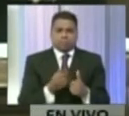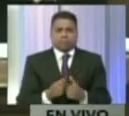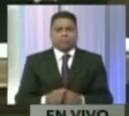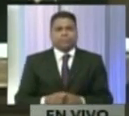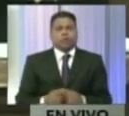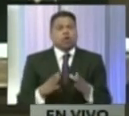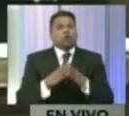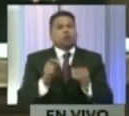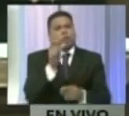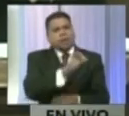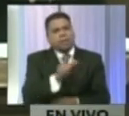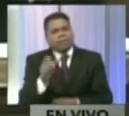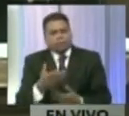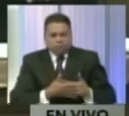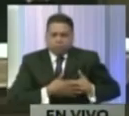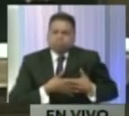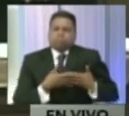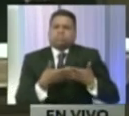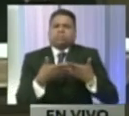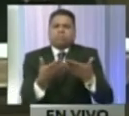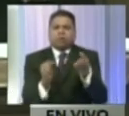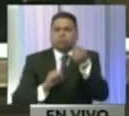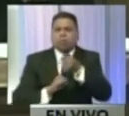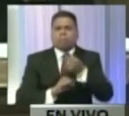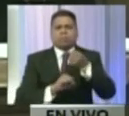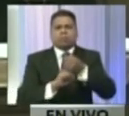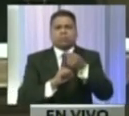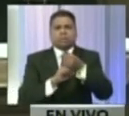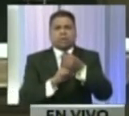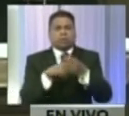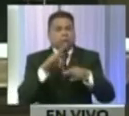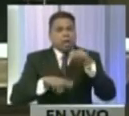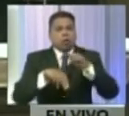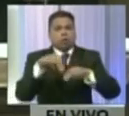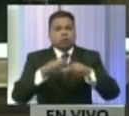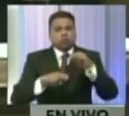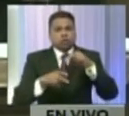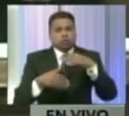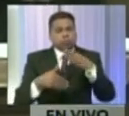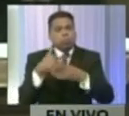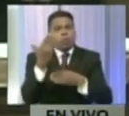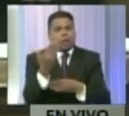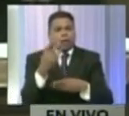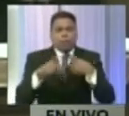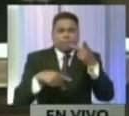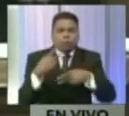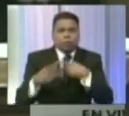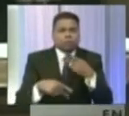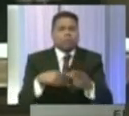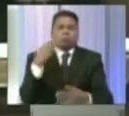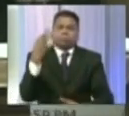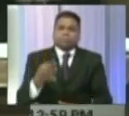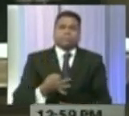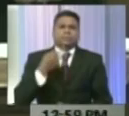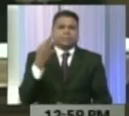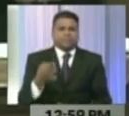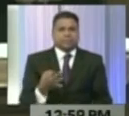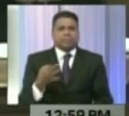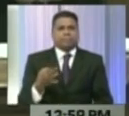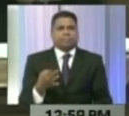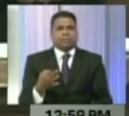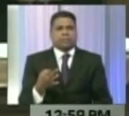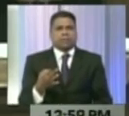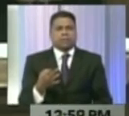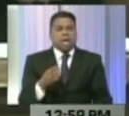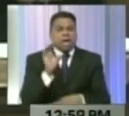aquel que esté dispuesto a apoyarnos en la construcción de un modelo económico productivo, siempre que